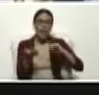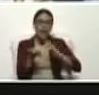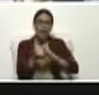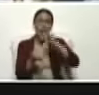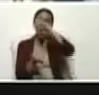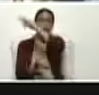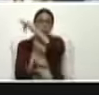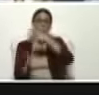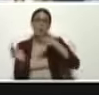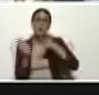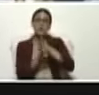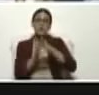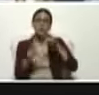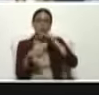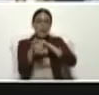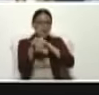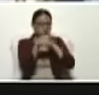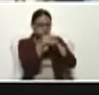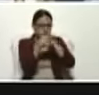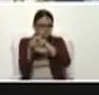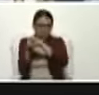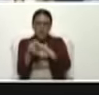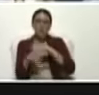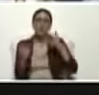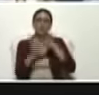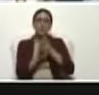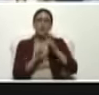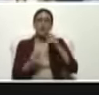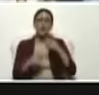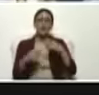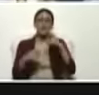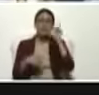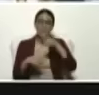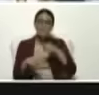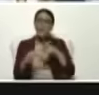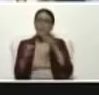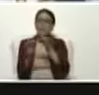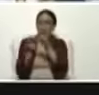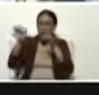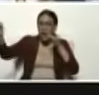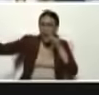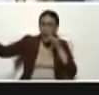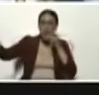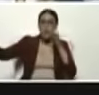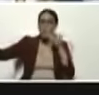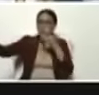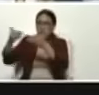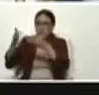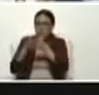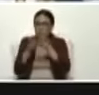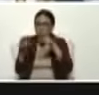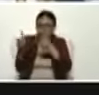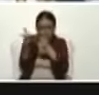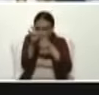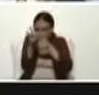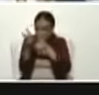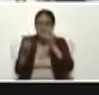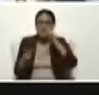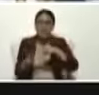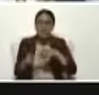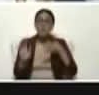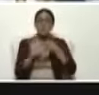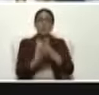defensa antiaérea, la cohetería misilística de mediano y largo plazo. Tenemos nuestra arma